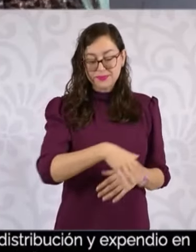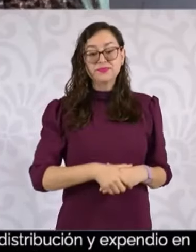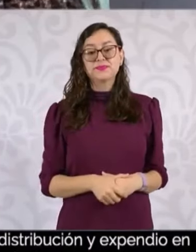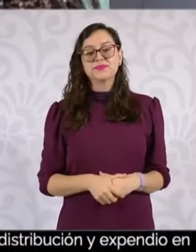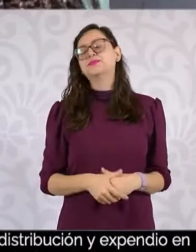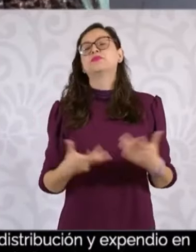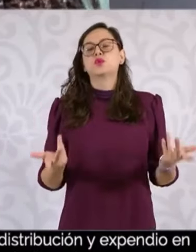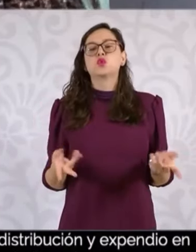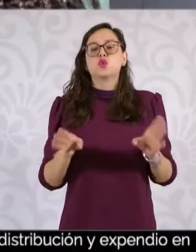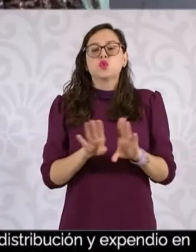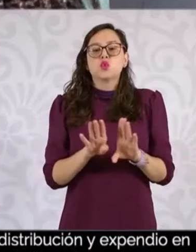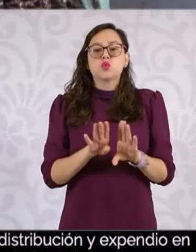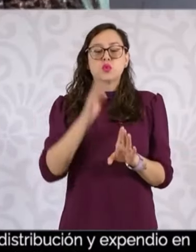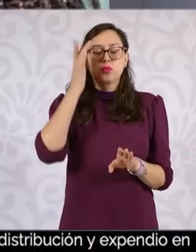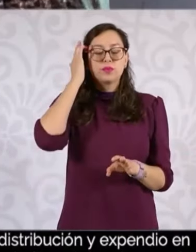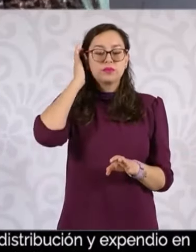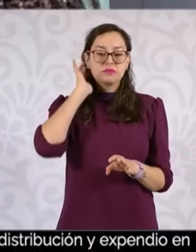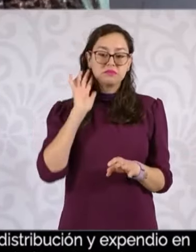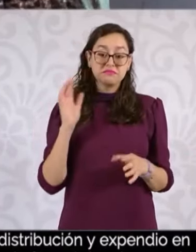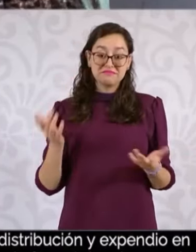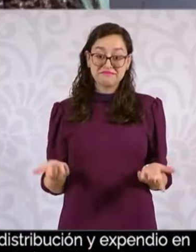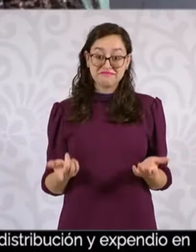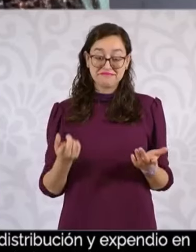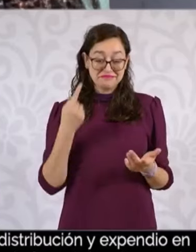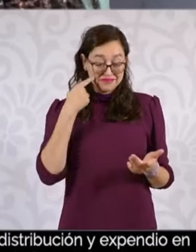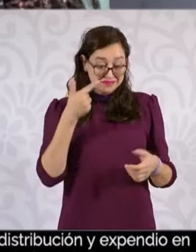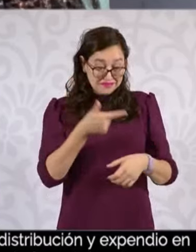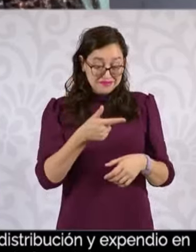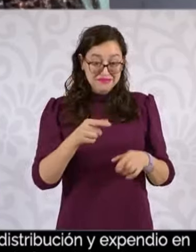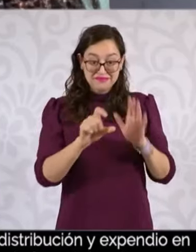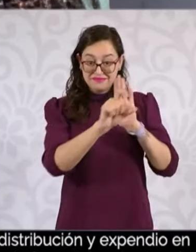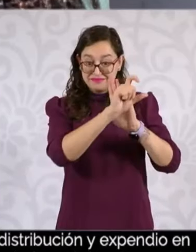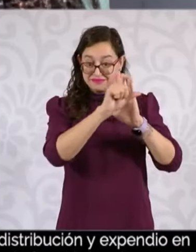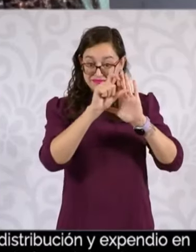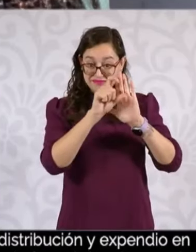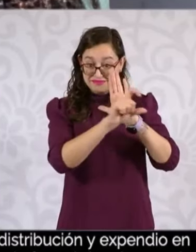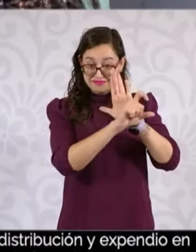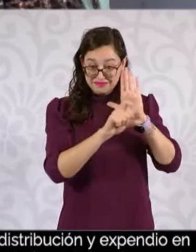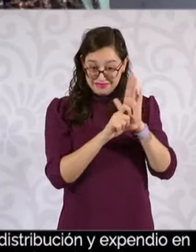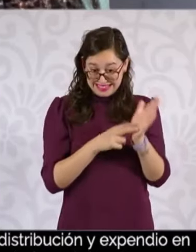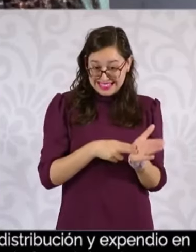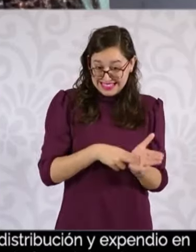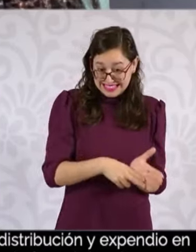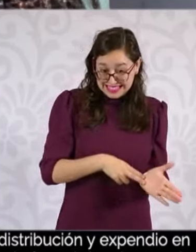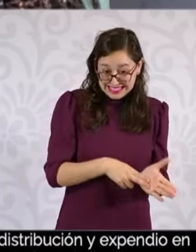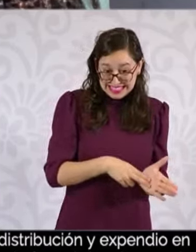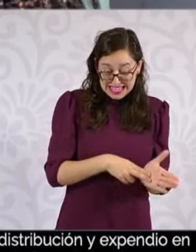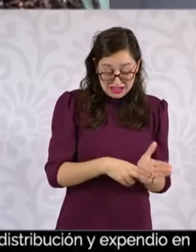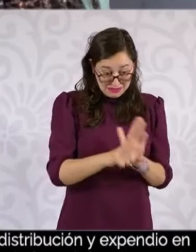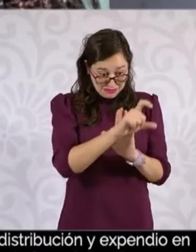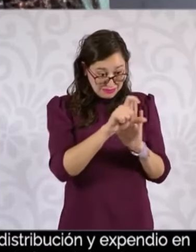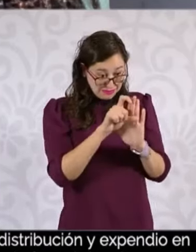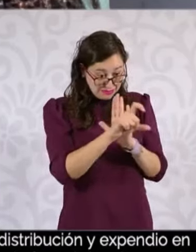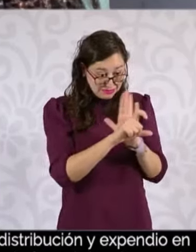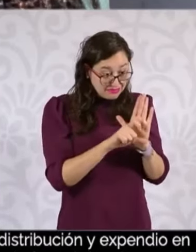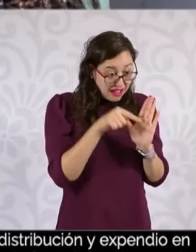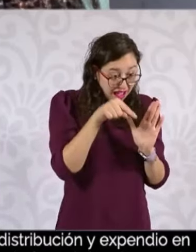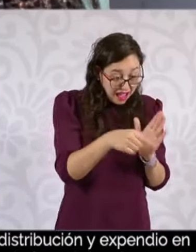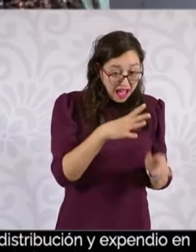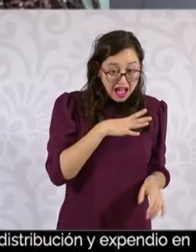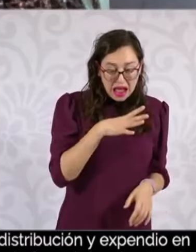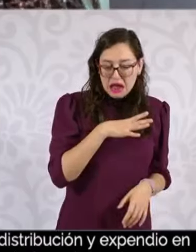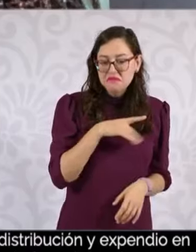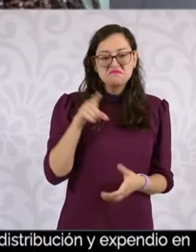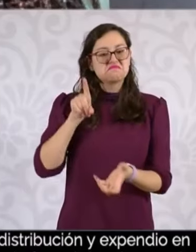son nuestros productos? Pues muy fácil, los que tienen los sellos que todos conocemos, los sellos que están establecidos